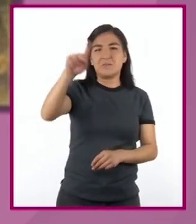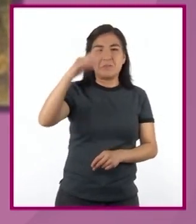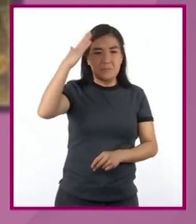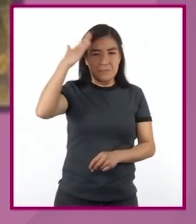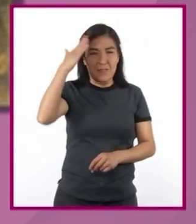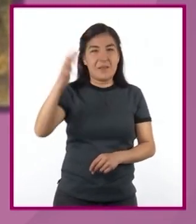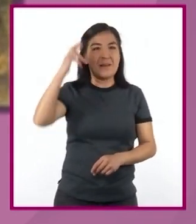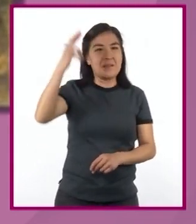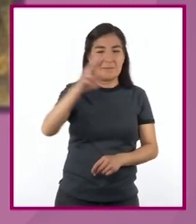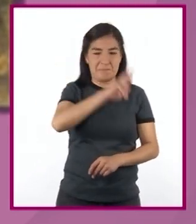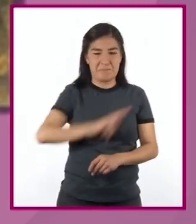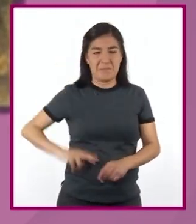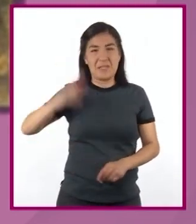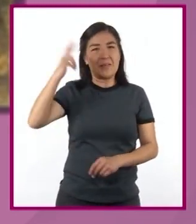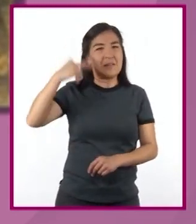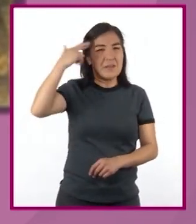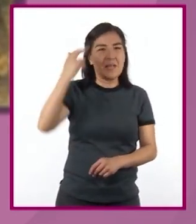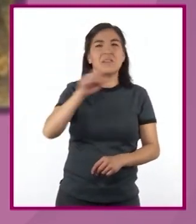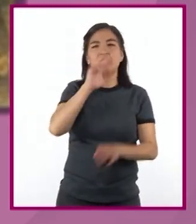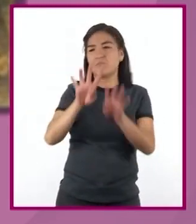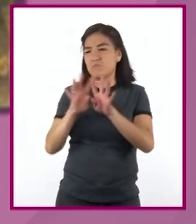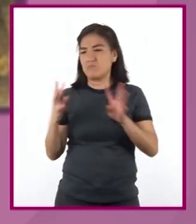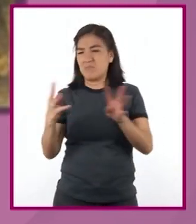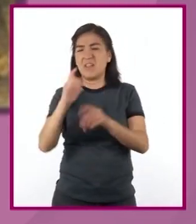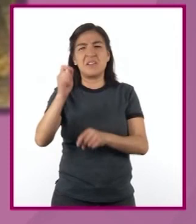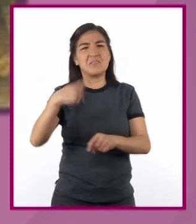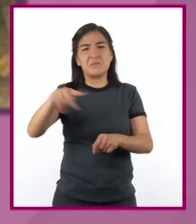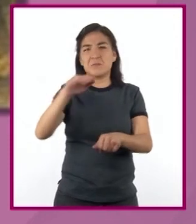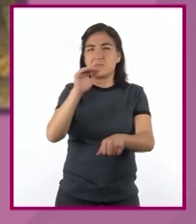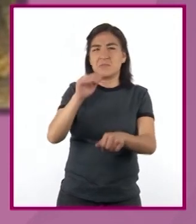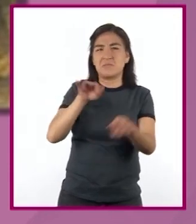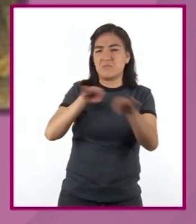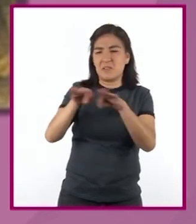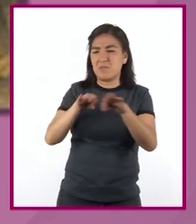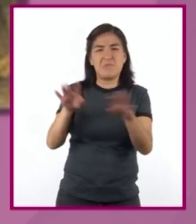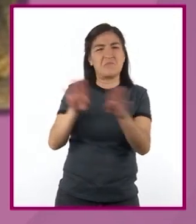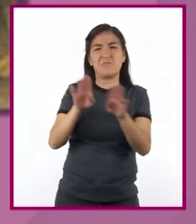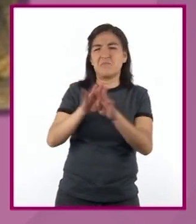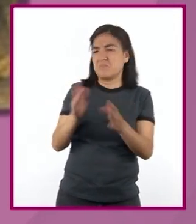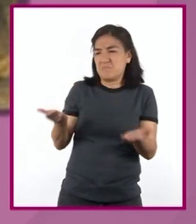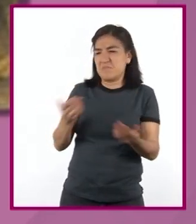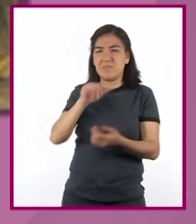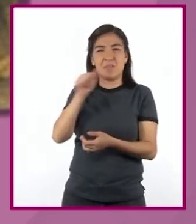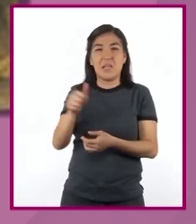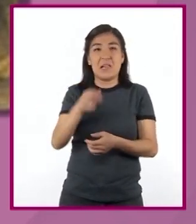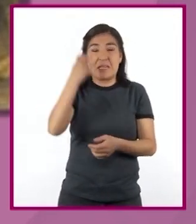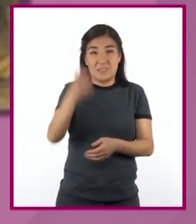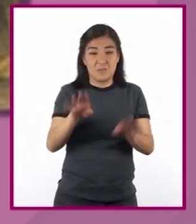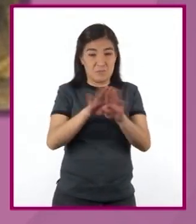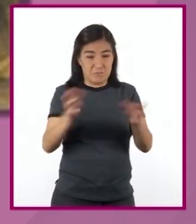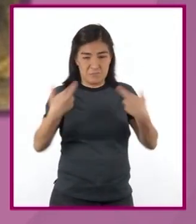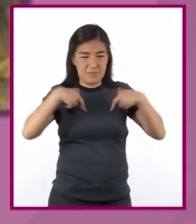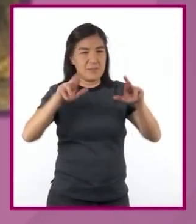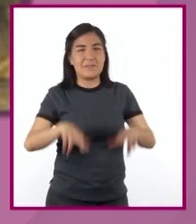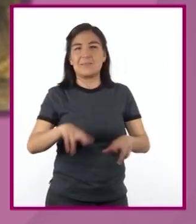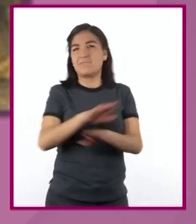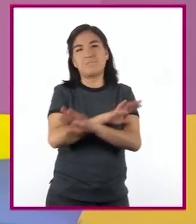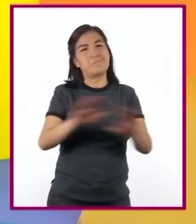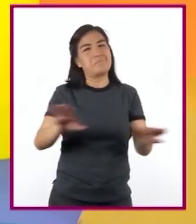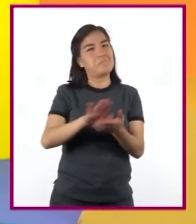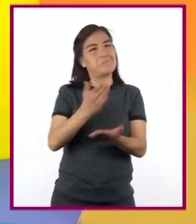sus funcionarios, con el argumento de que al abdicar el rey, él ya no era su representante